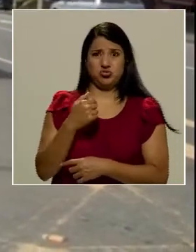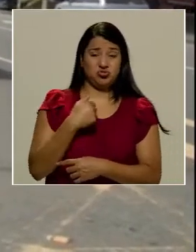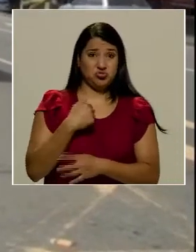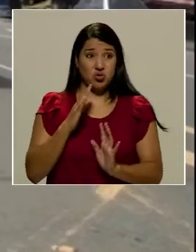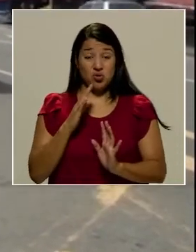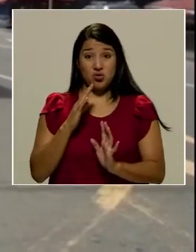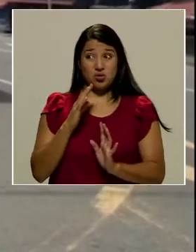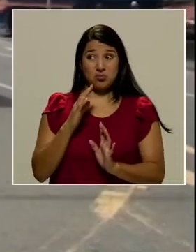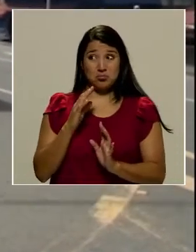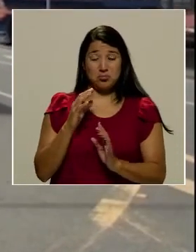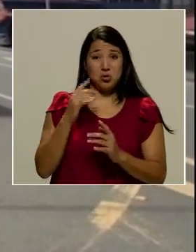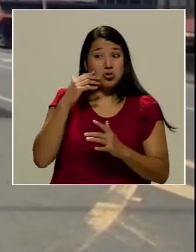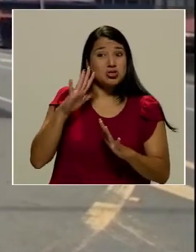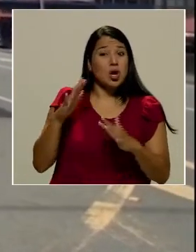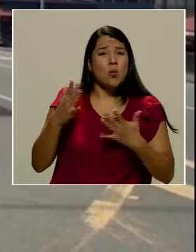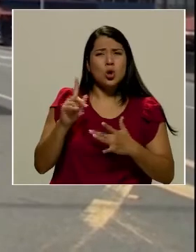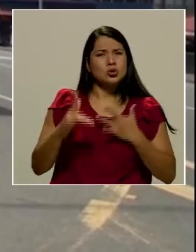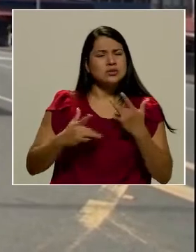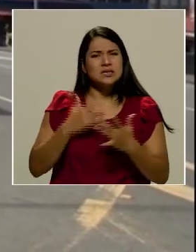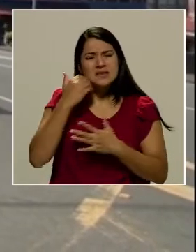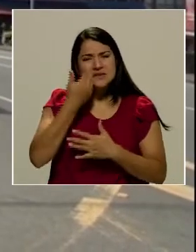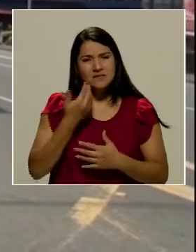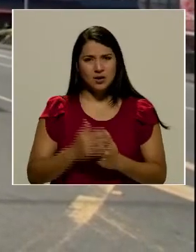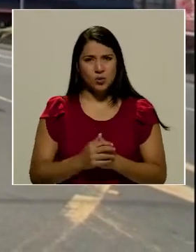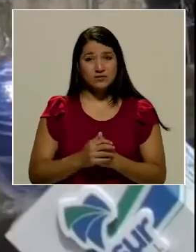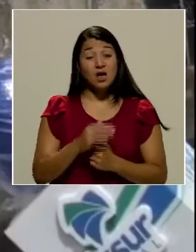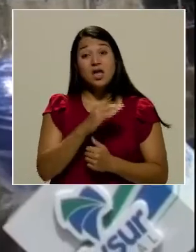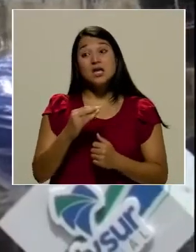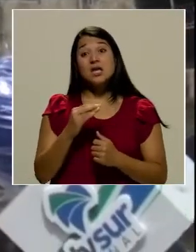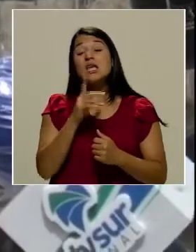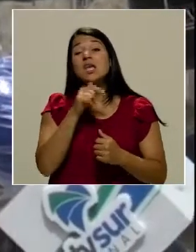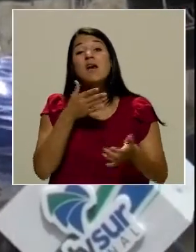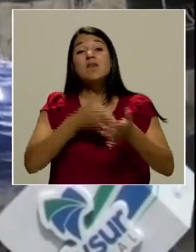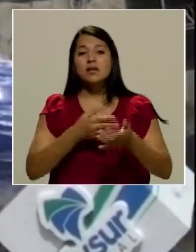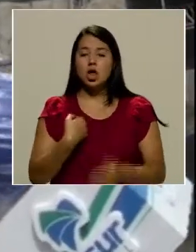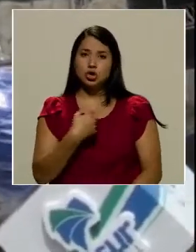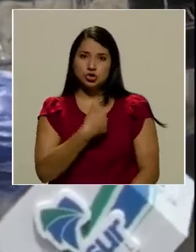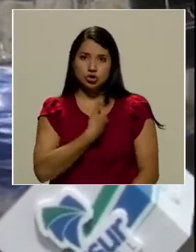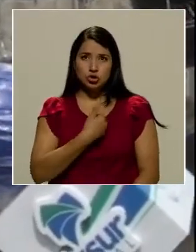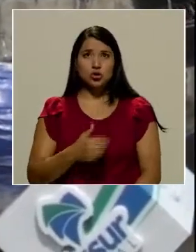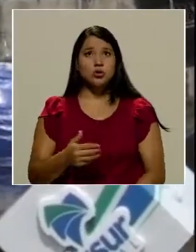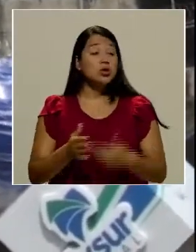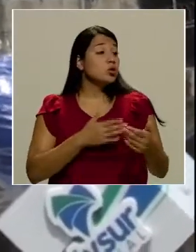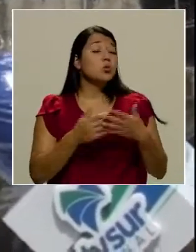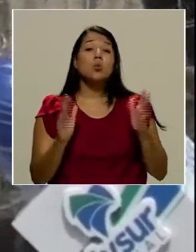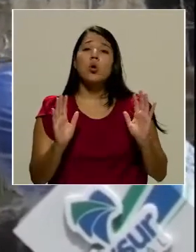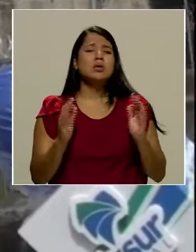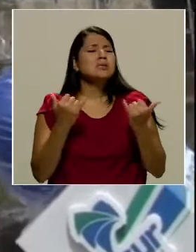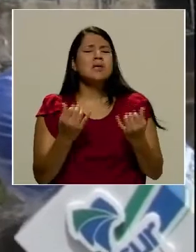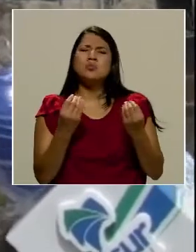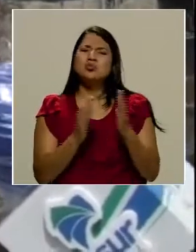aquí nos está dejando. Y los culpables somos nosotros. Cueste lo que cueste, ¿no? Ya mucho